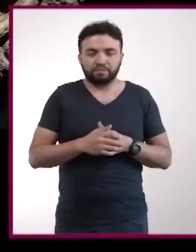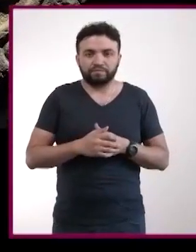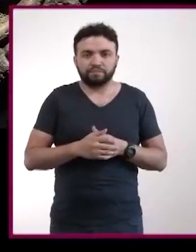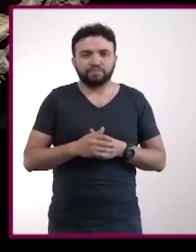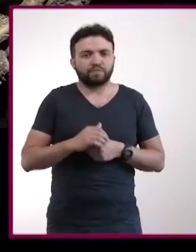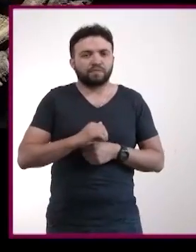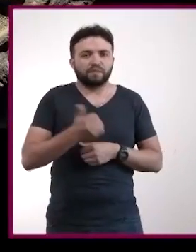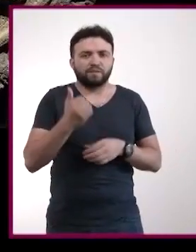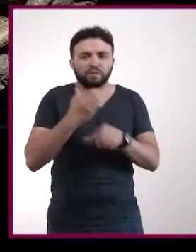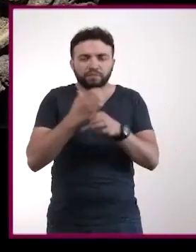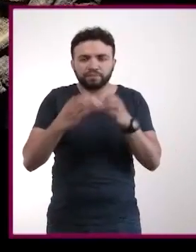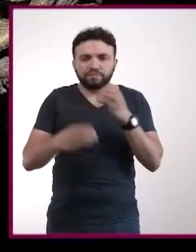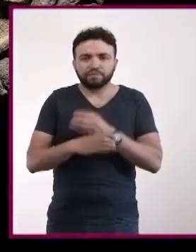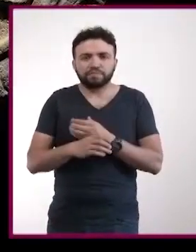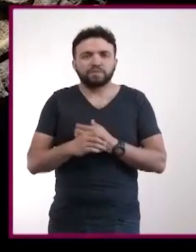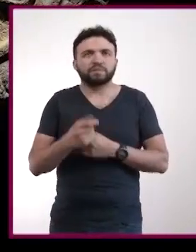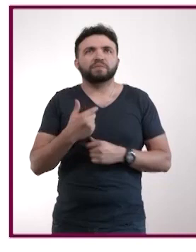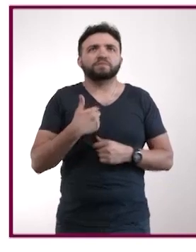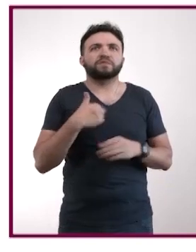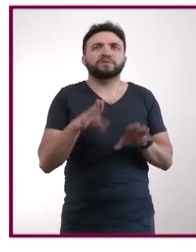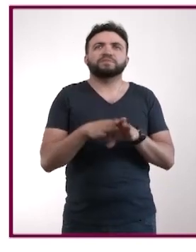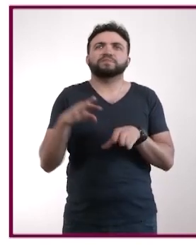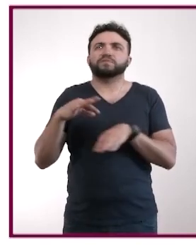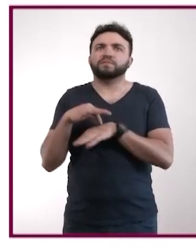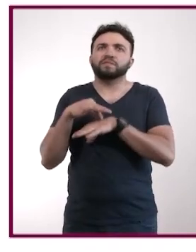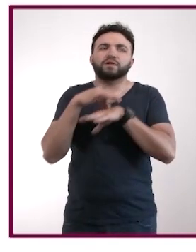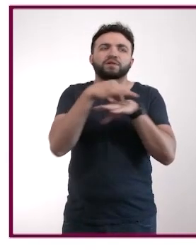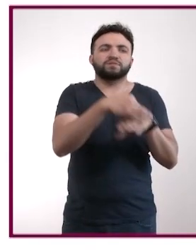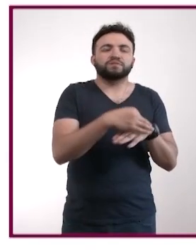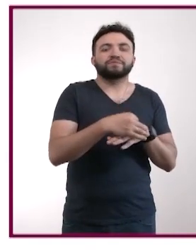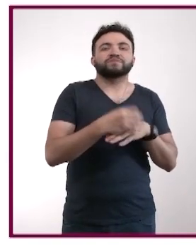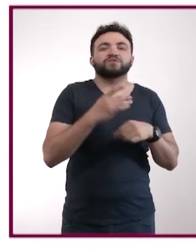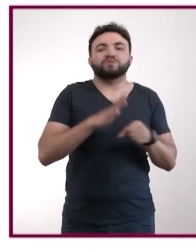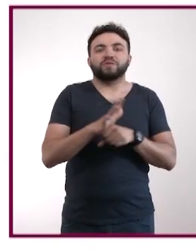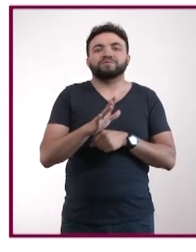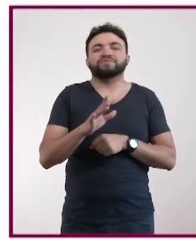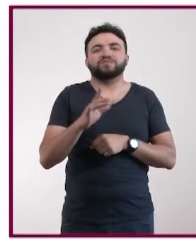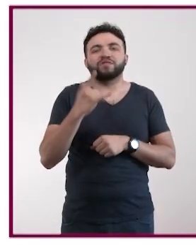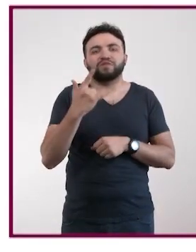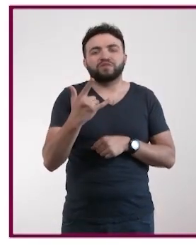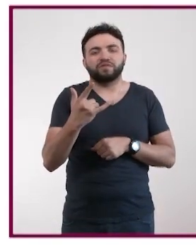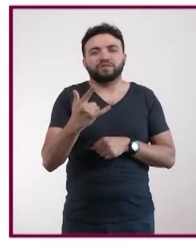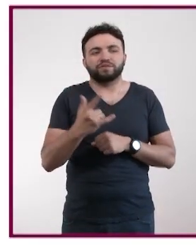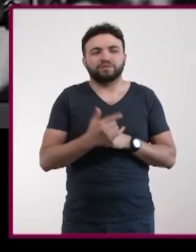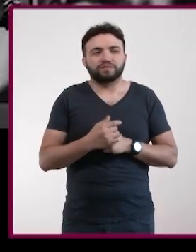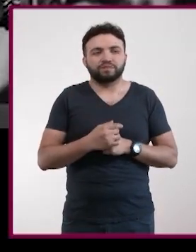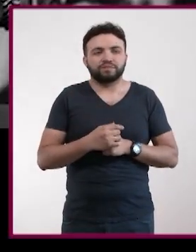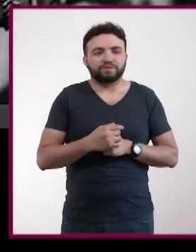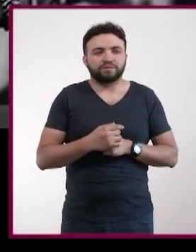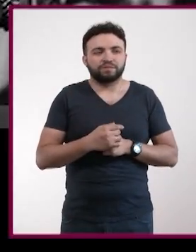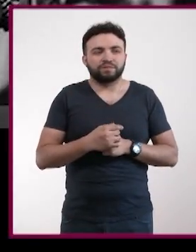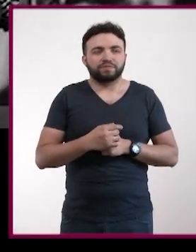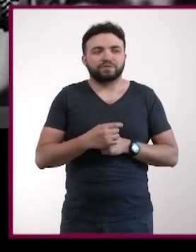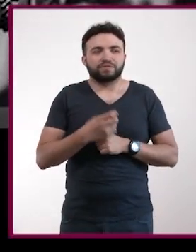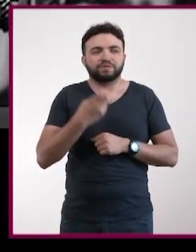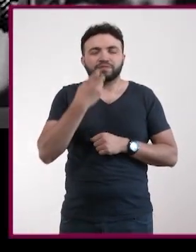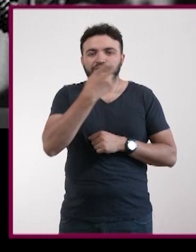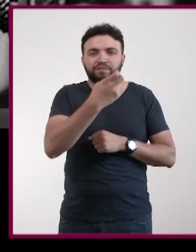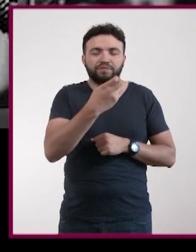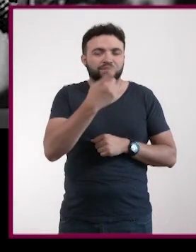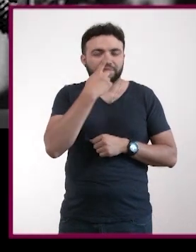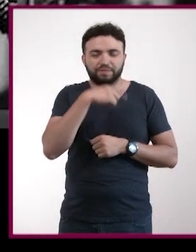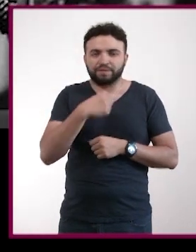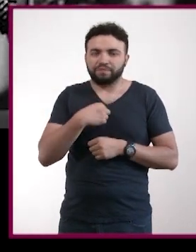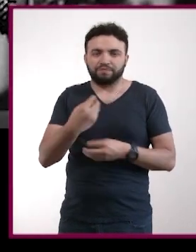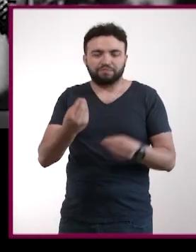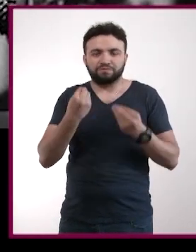¿Qué otra cosa que me ha influido muchísimo? El rock. El rock and roll. Eso, sí,